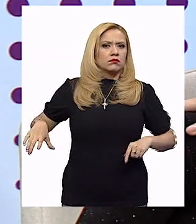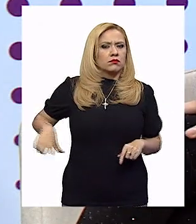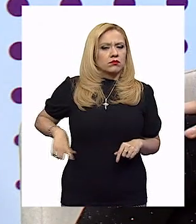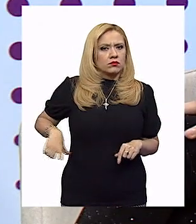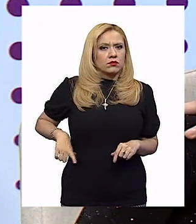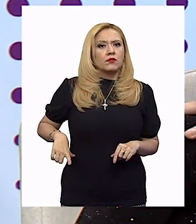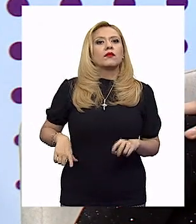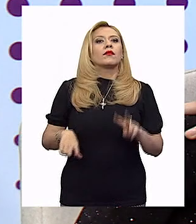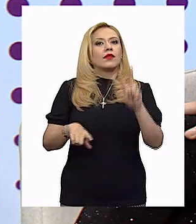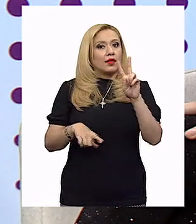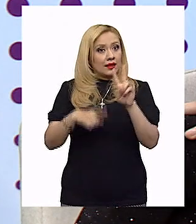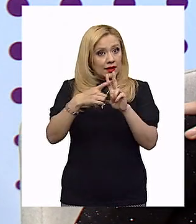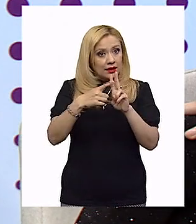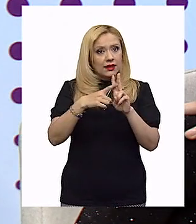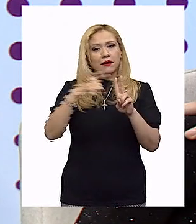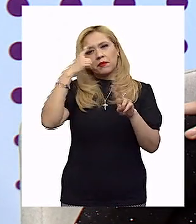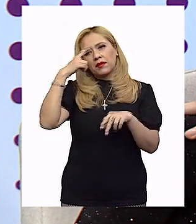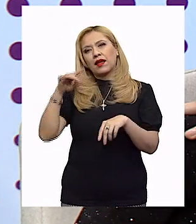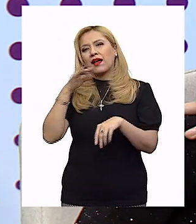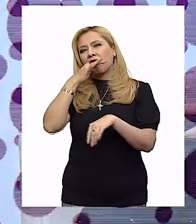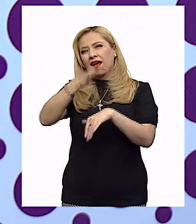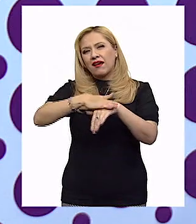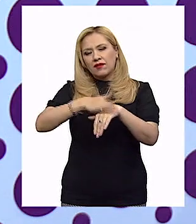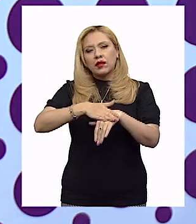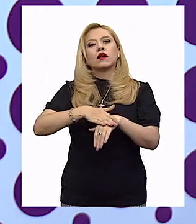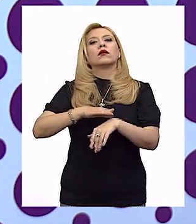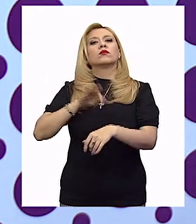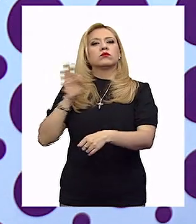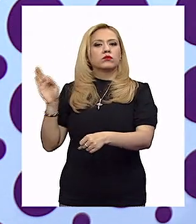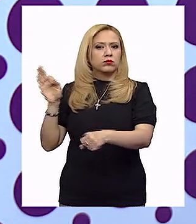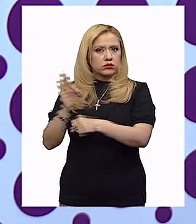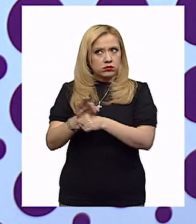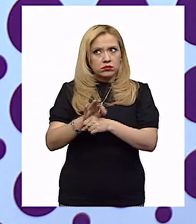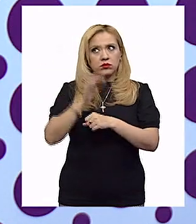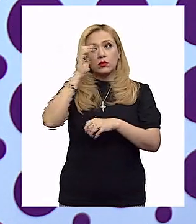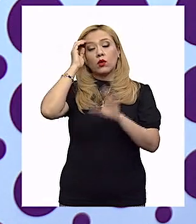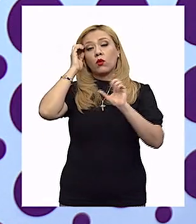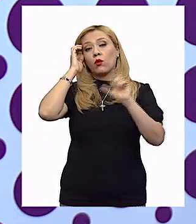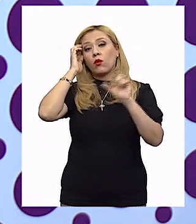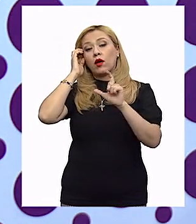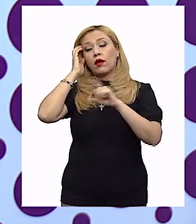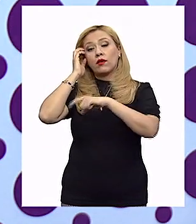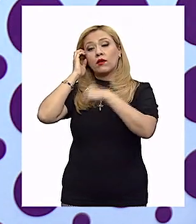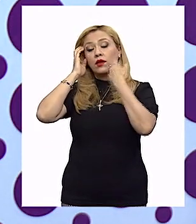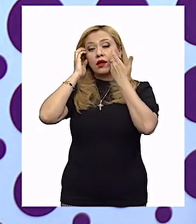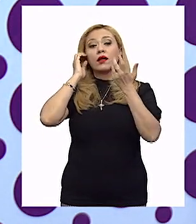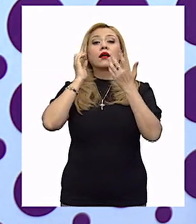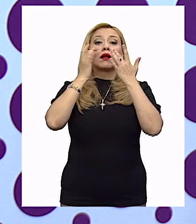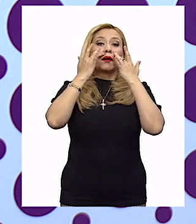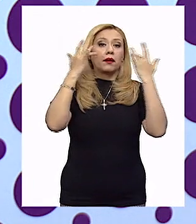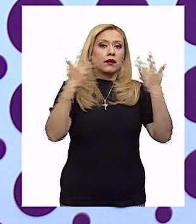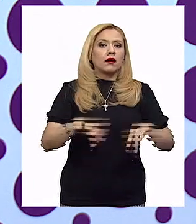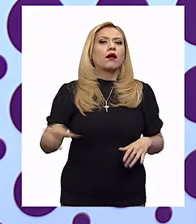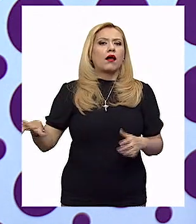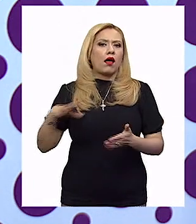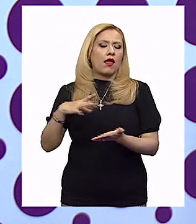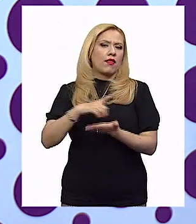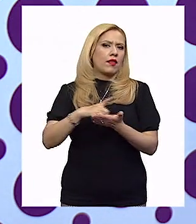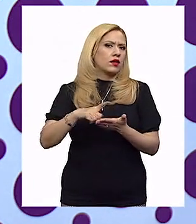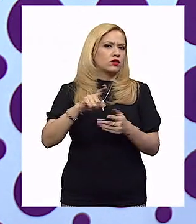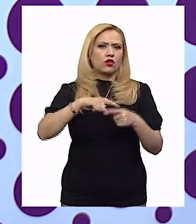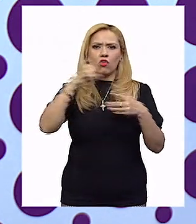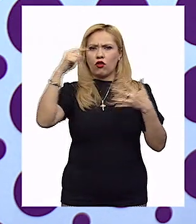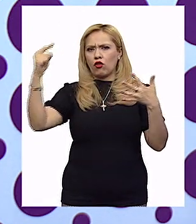capa de protección a alertadores. Es el alertador, cuando decide renunciar al anonimato, tiene derecho a toda una serie de capas